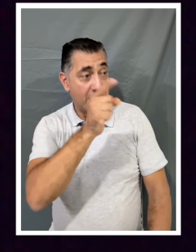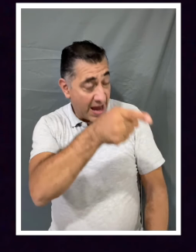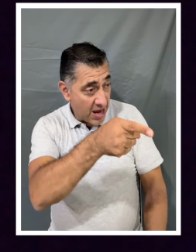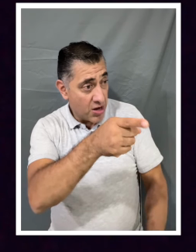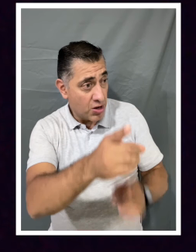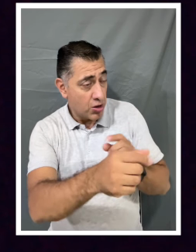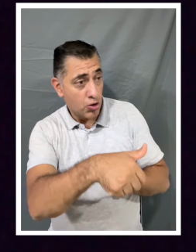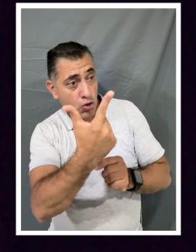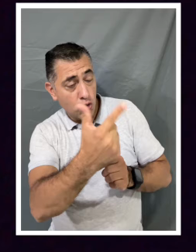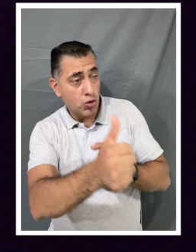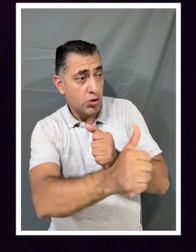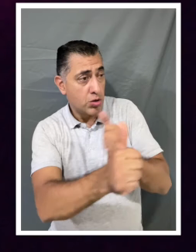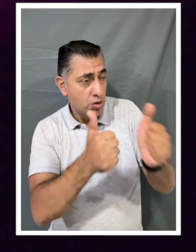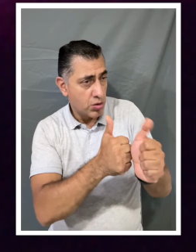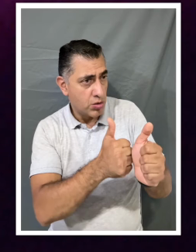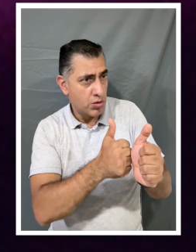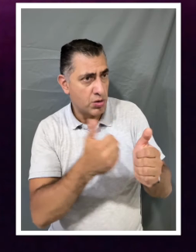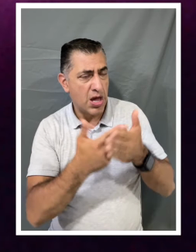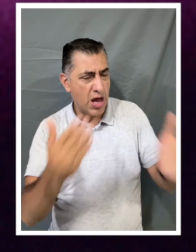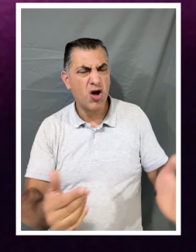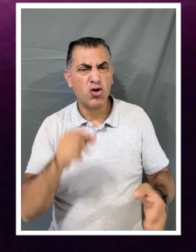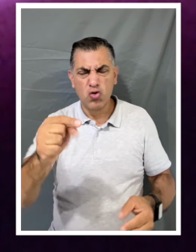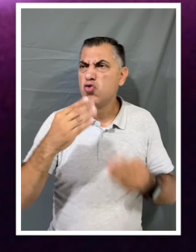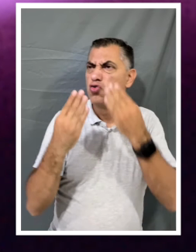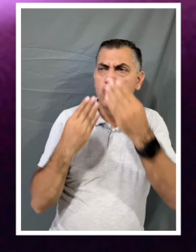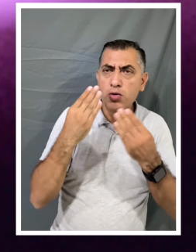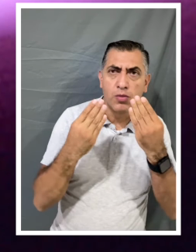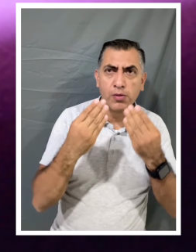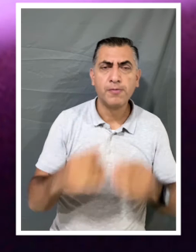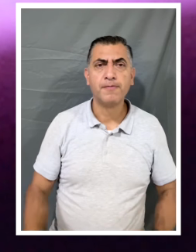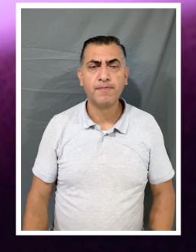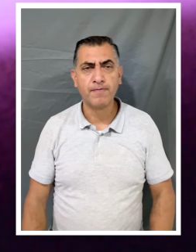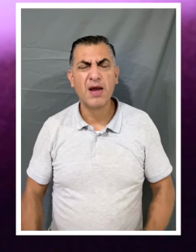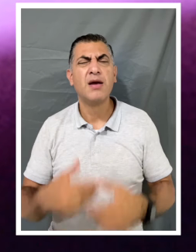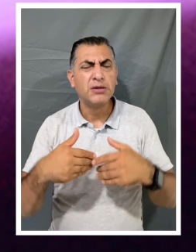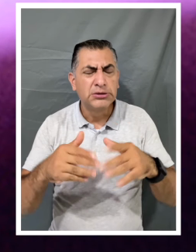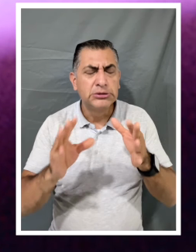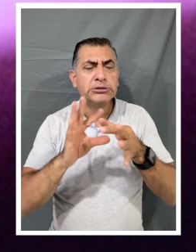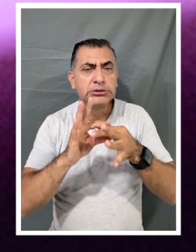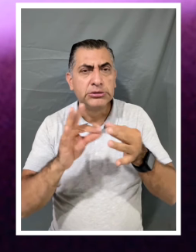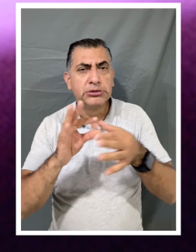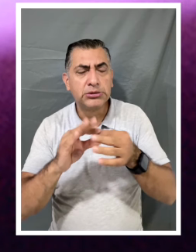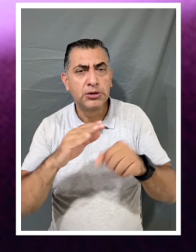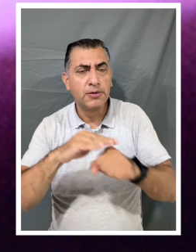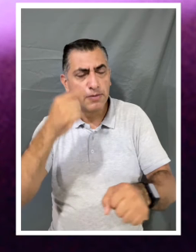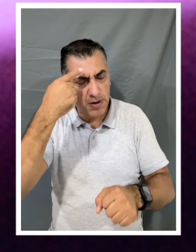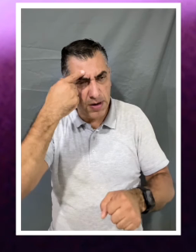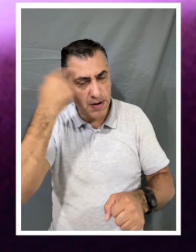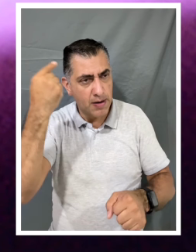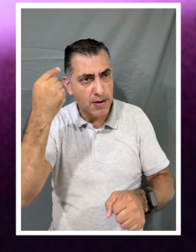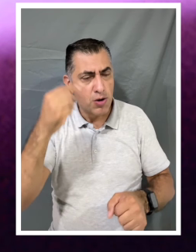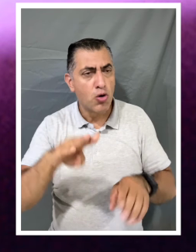dos Apóstoles ahora esto es una posición de servicio Y si te lo pudiera explicar de manera más fácil son los